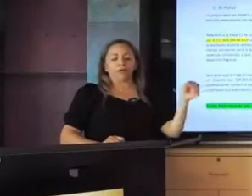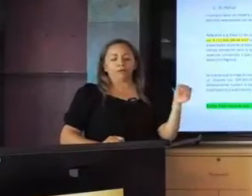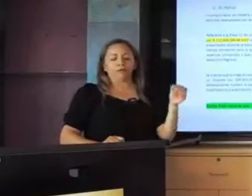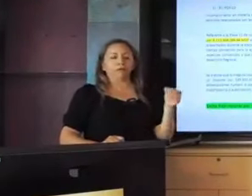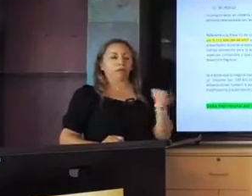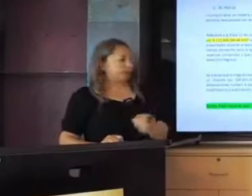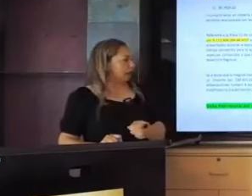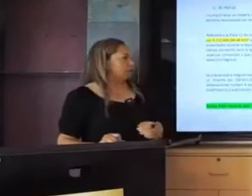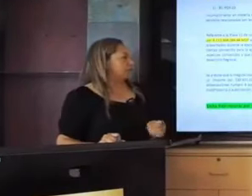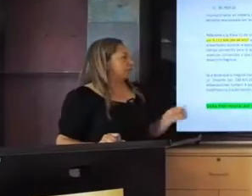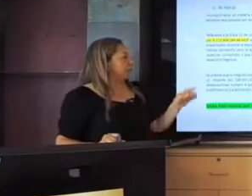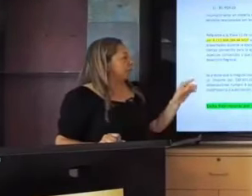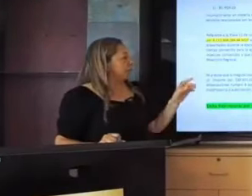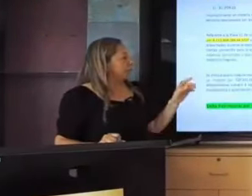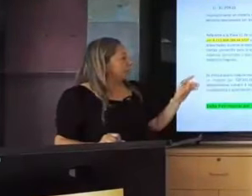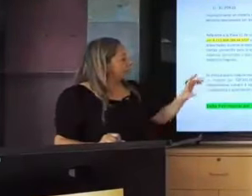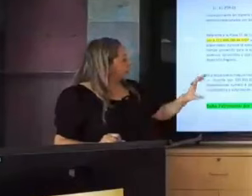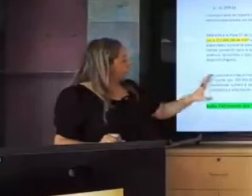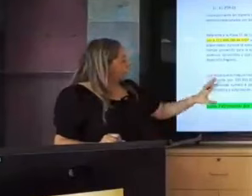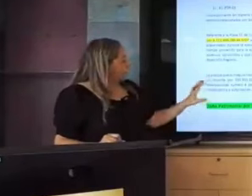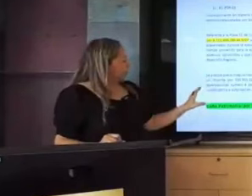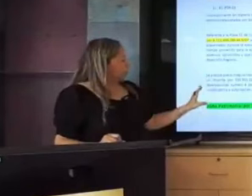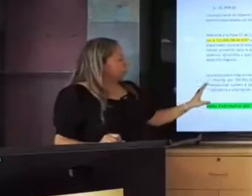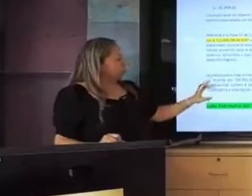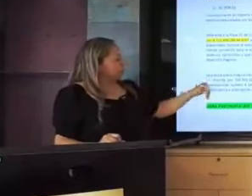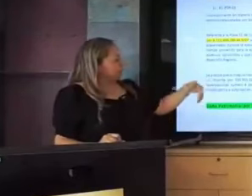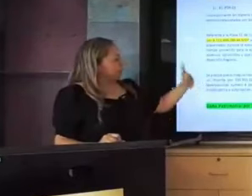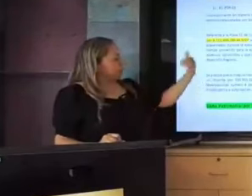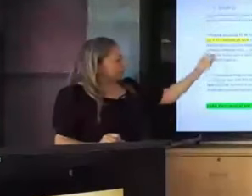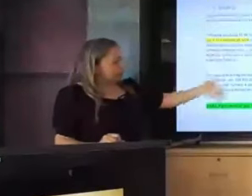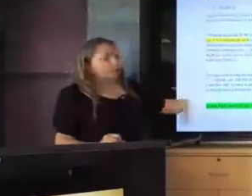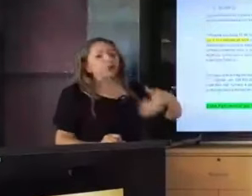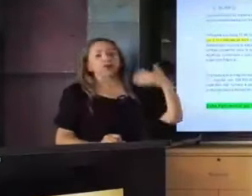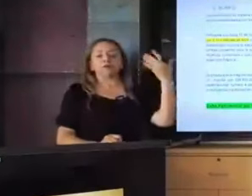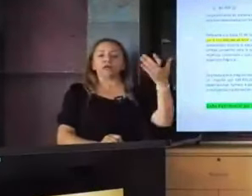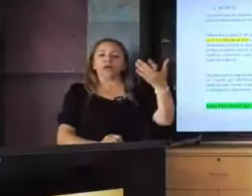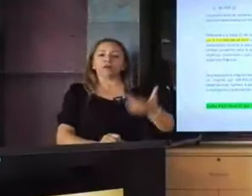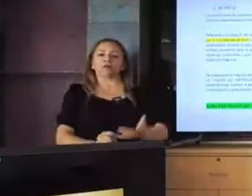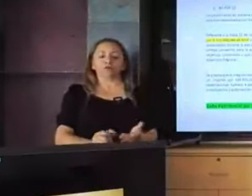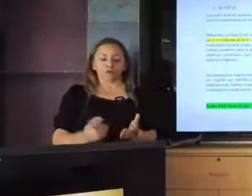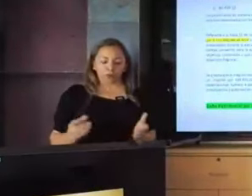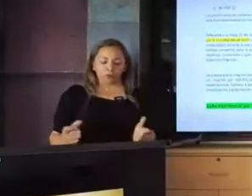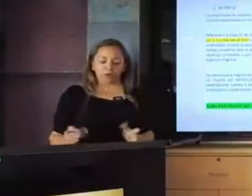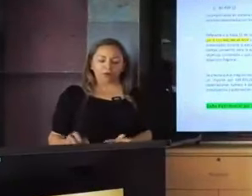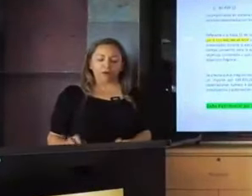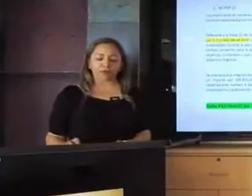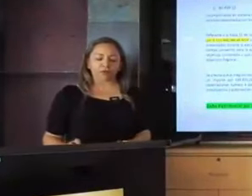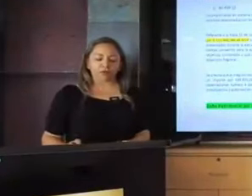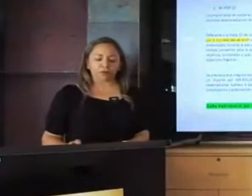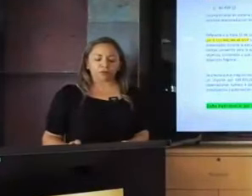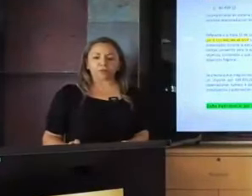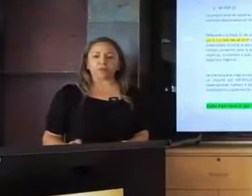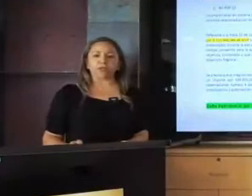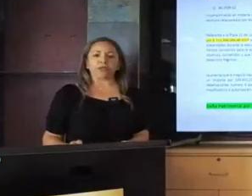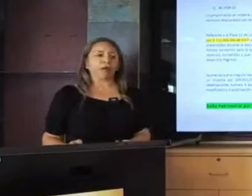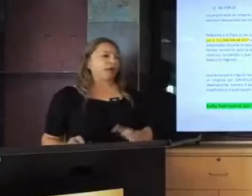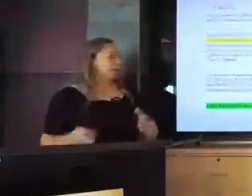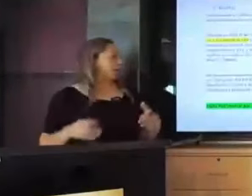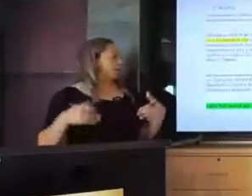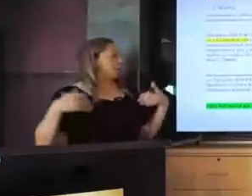bien registrados. Ya después nosotros, revisando todavía con la función pública, una vez que nosotros